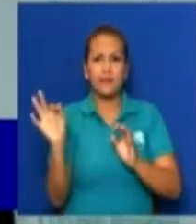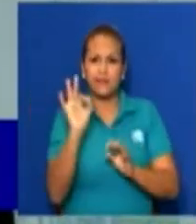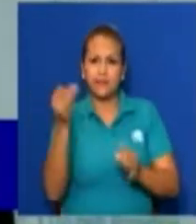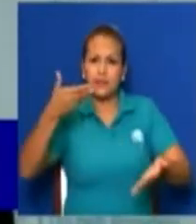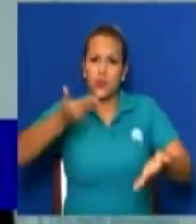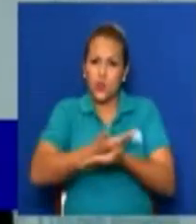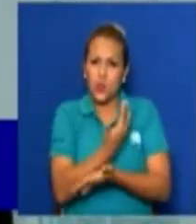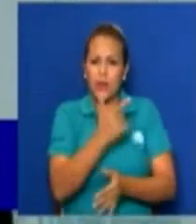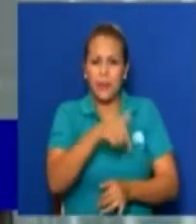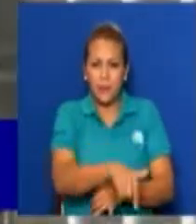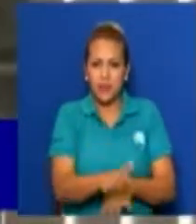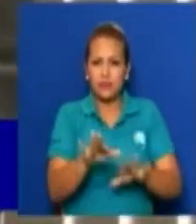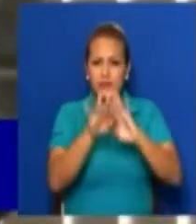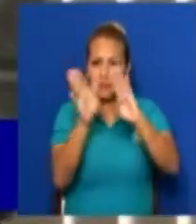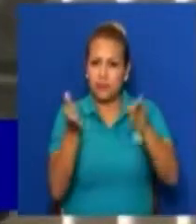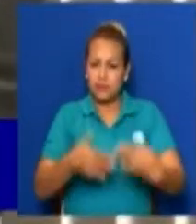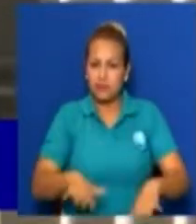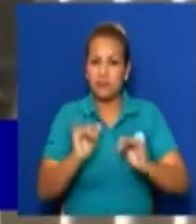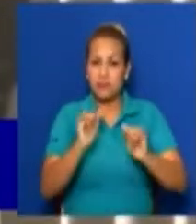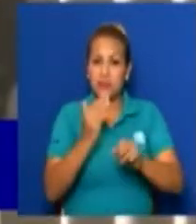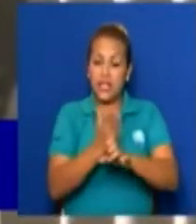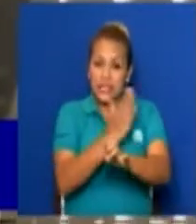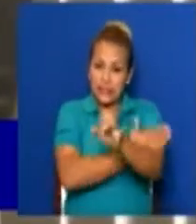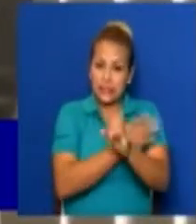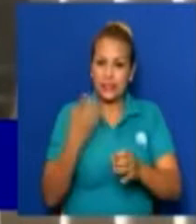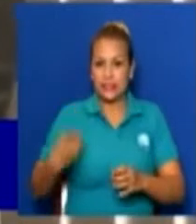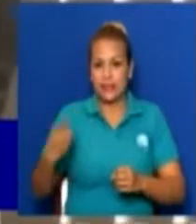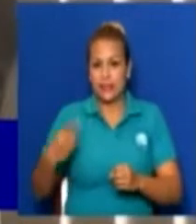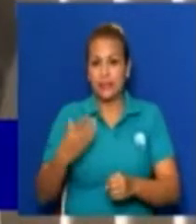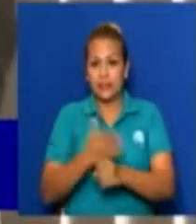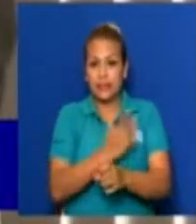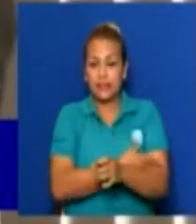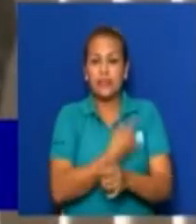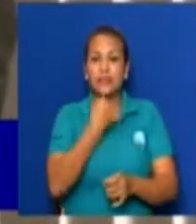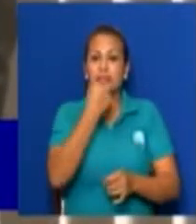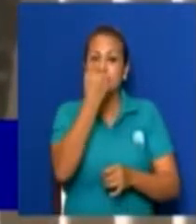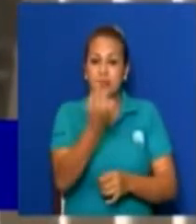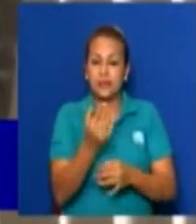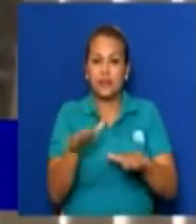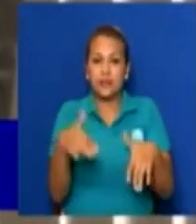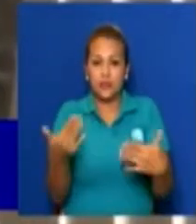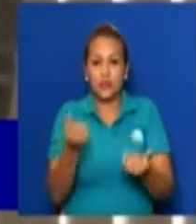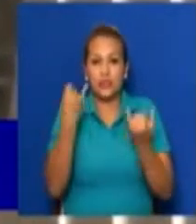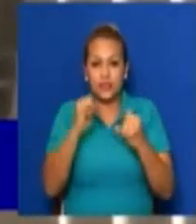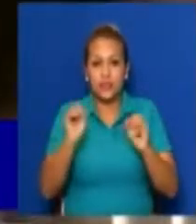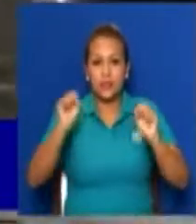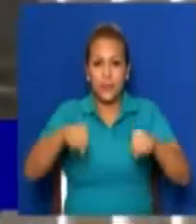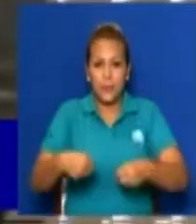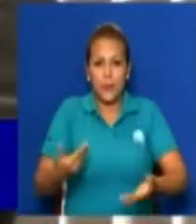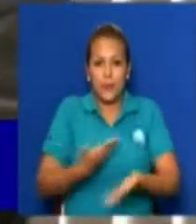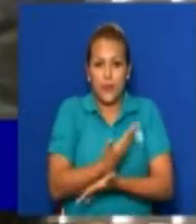para atender los derechos que mencioné anteriormente. También tenemos la Ley